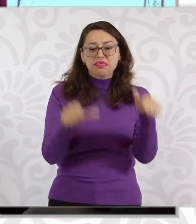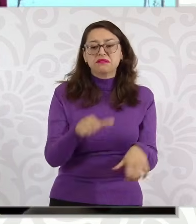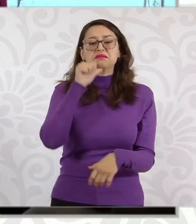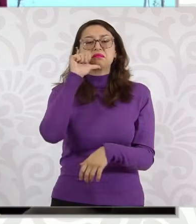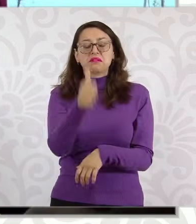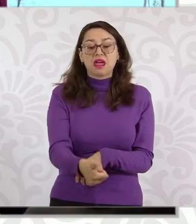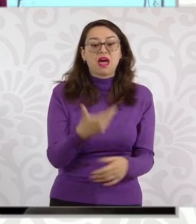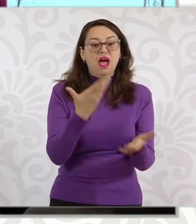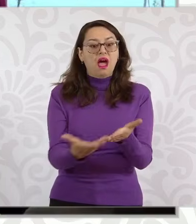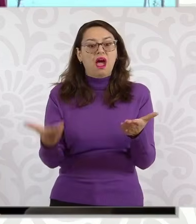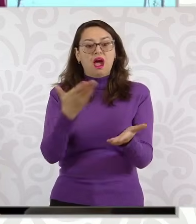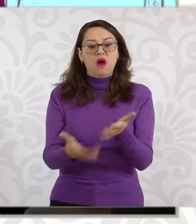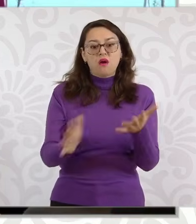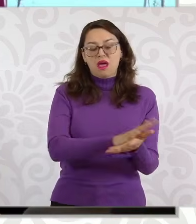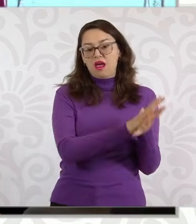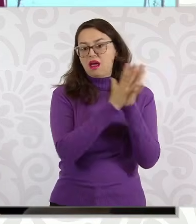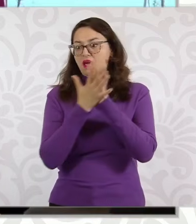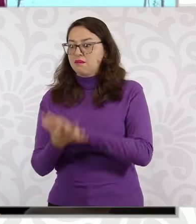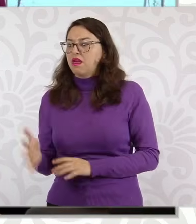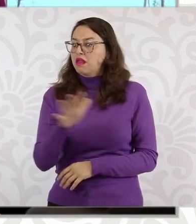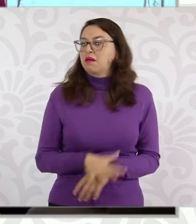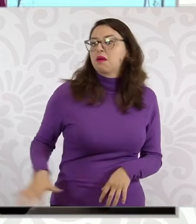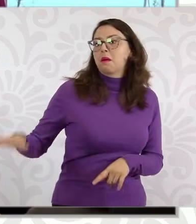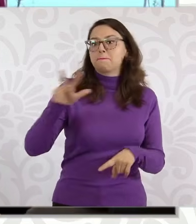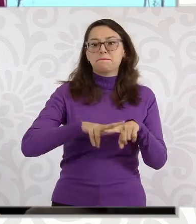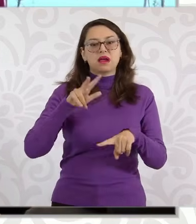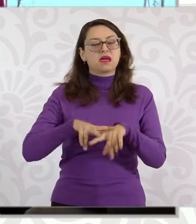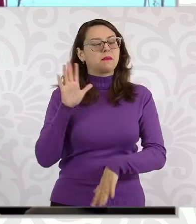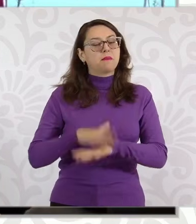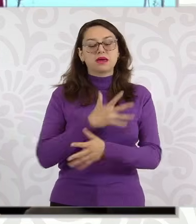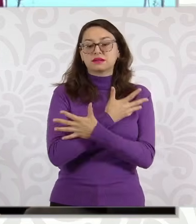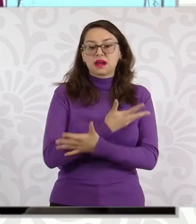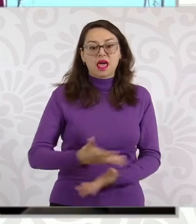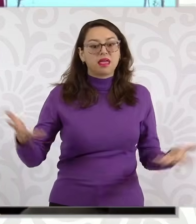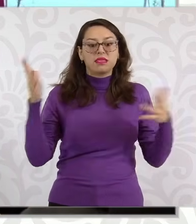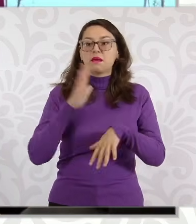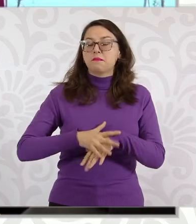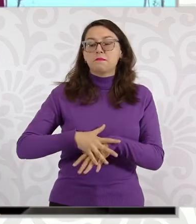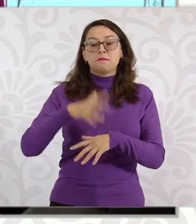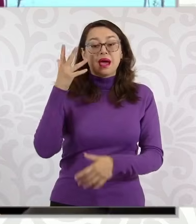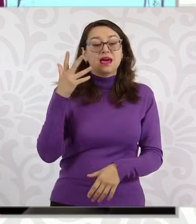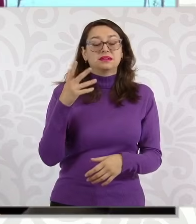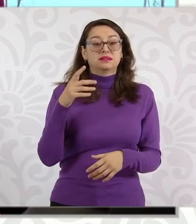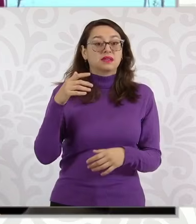olvido, hoy lo hemos convertido en el parque más grande de todo Baja California y el tercero más grande de